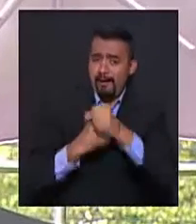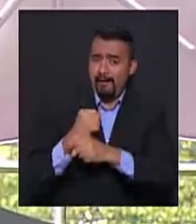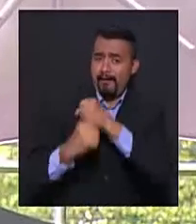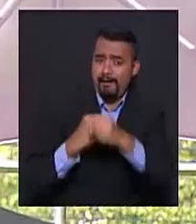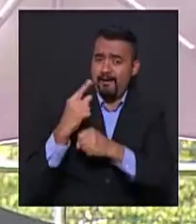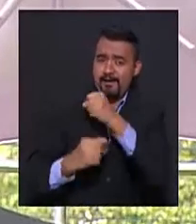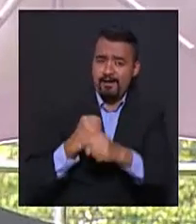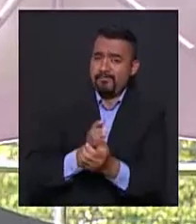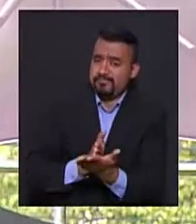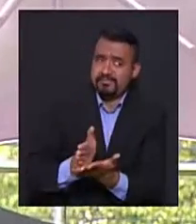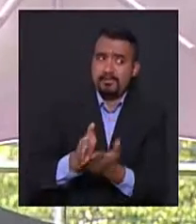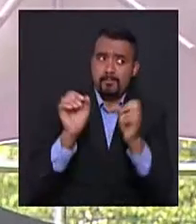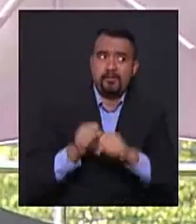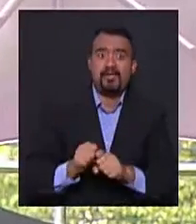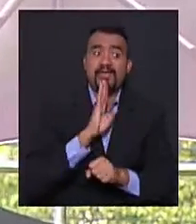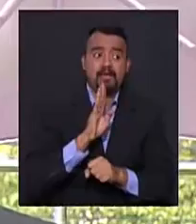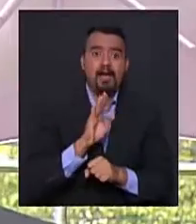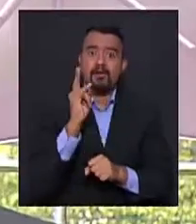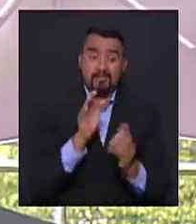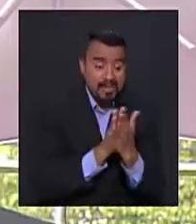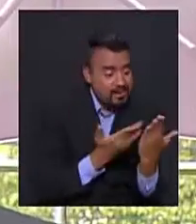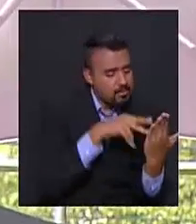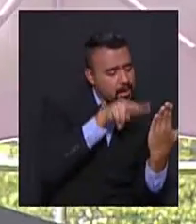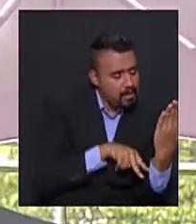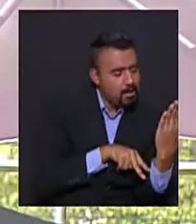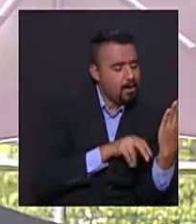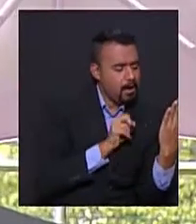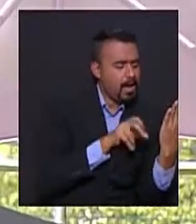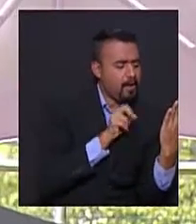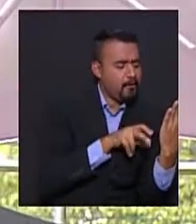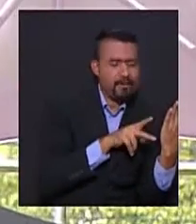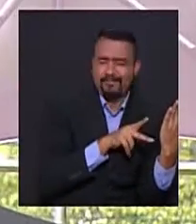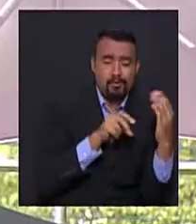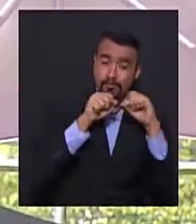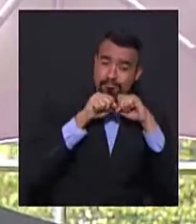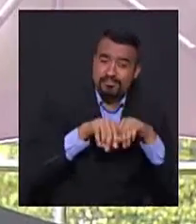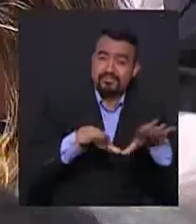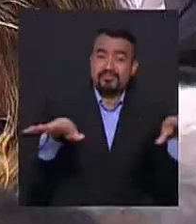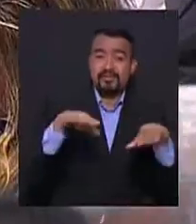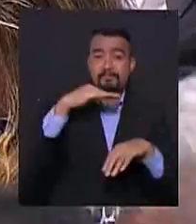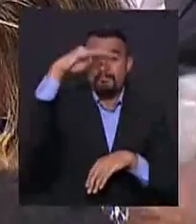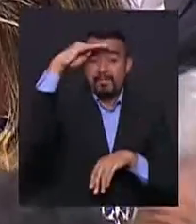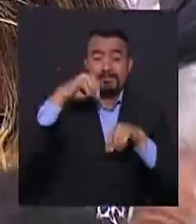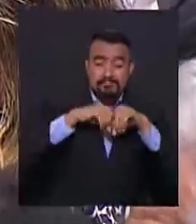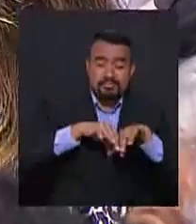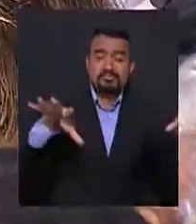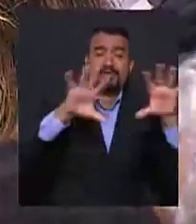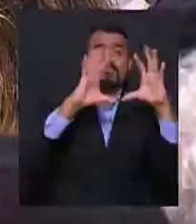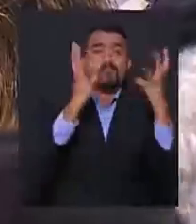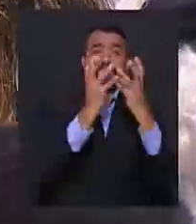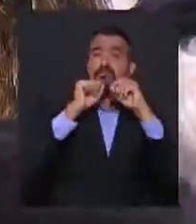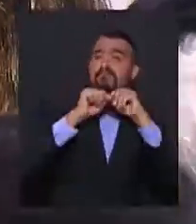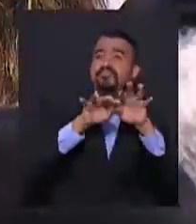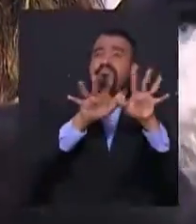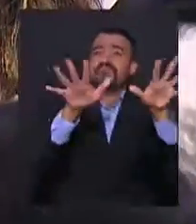haciendo trascienda sus audiencias y sus lectores para llegar a todos los rincones de Medellín y del mundo. Esta